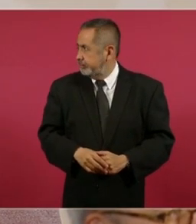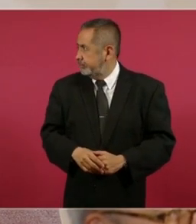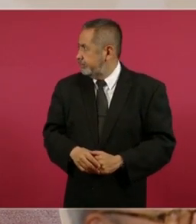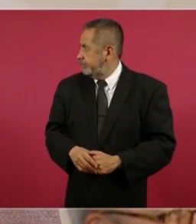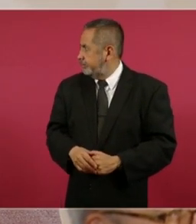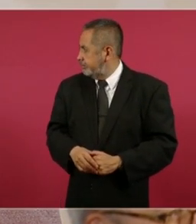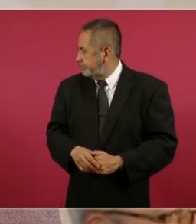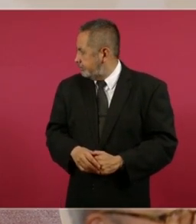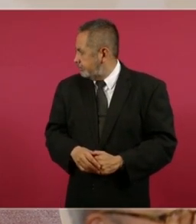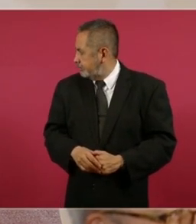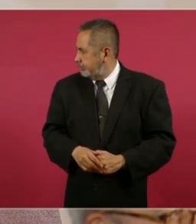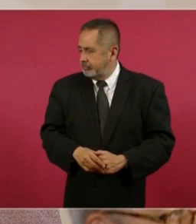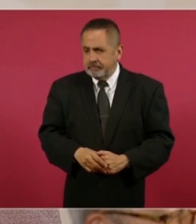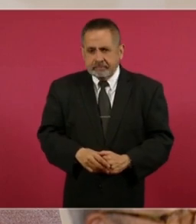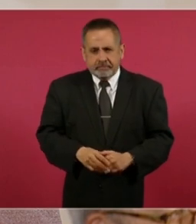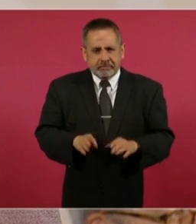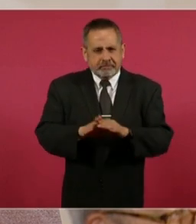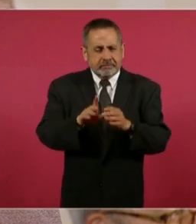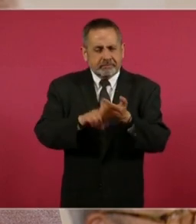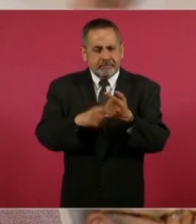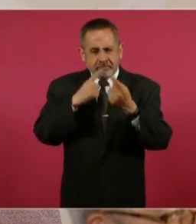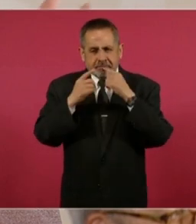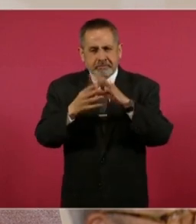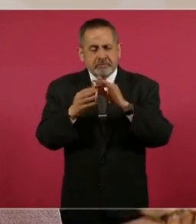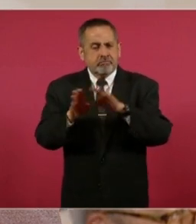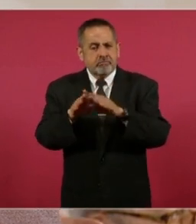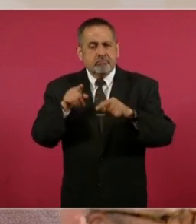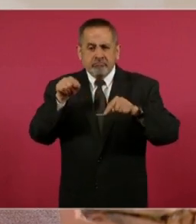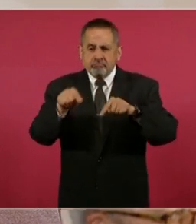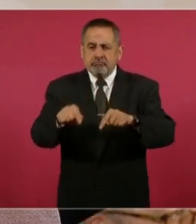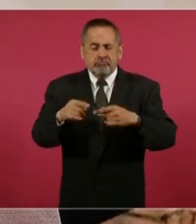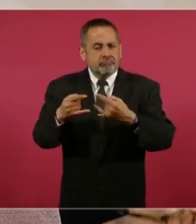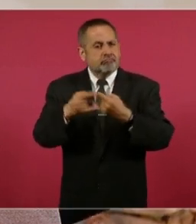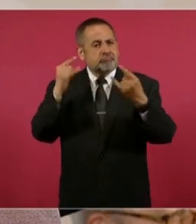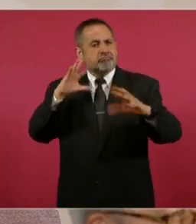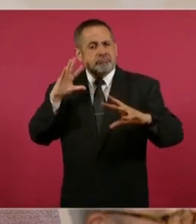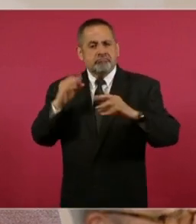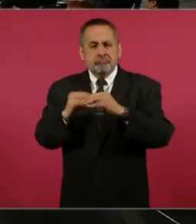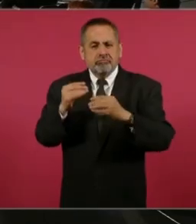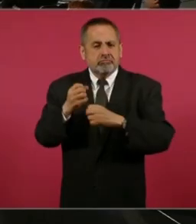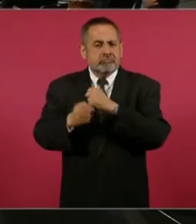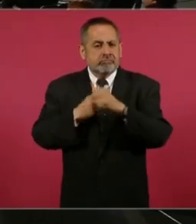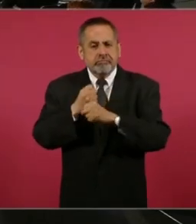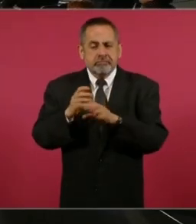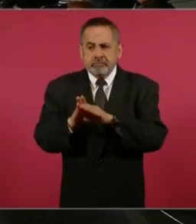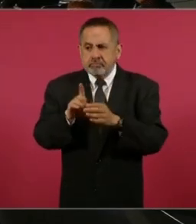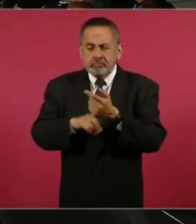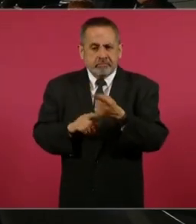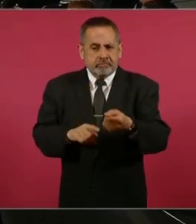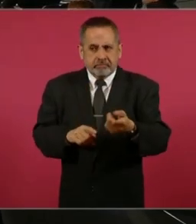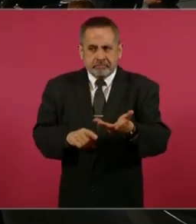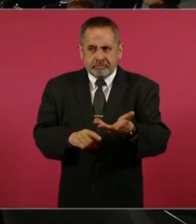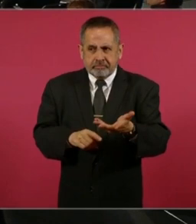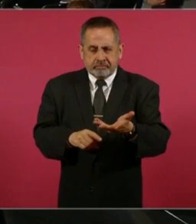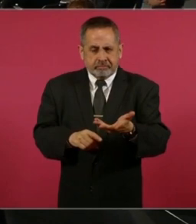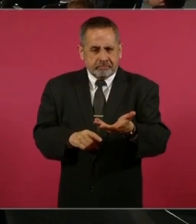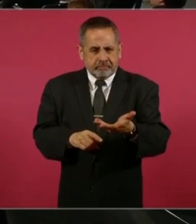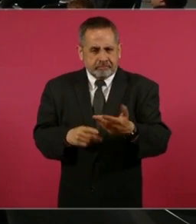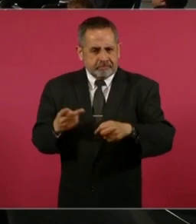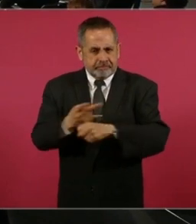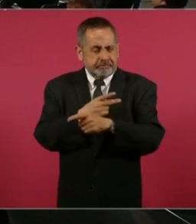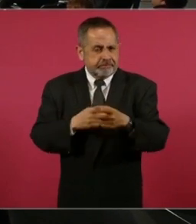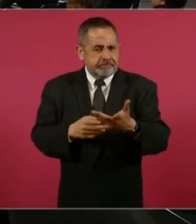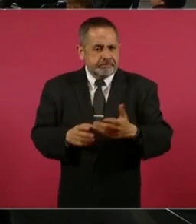transparencias pero es cuestión histórica es a ver cómo surge